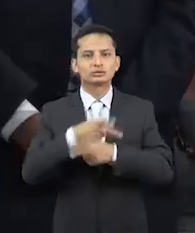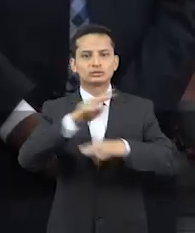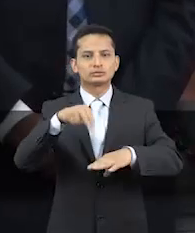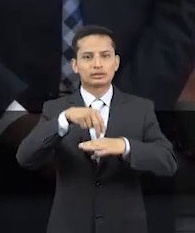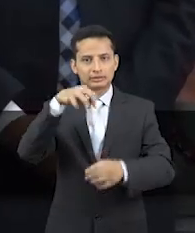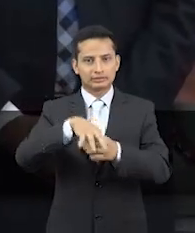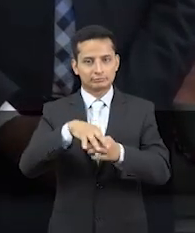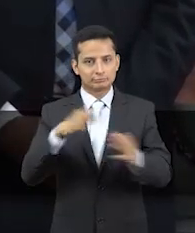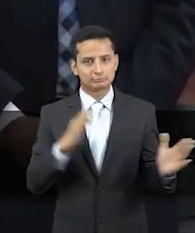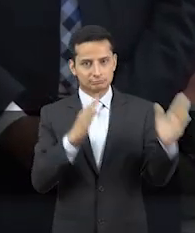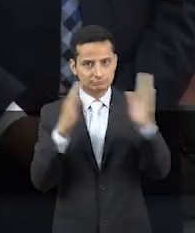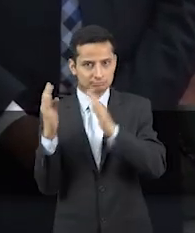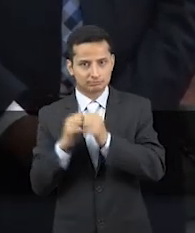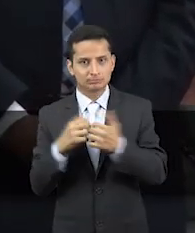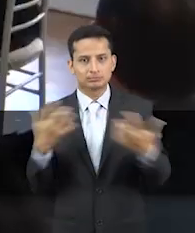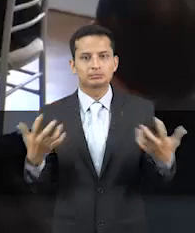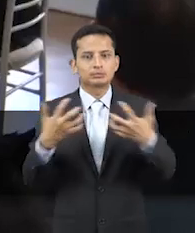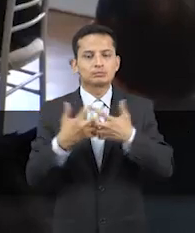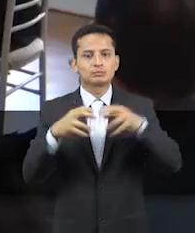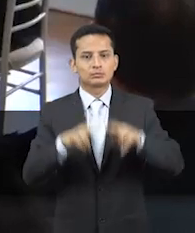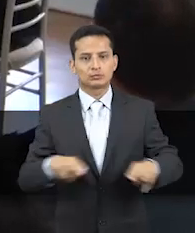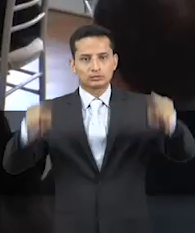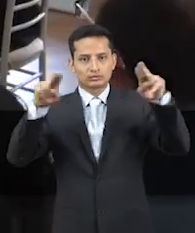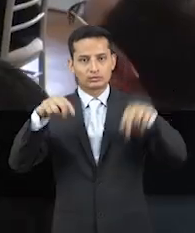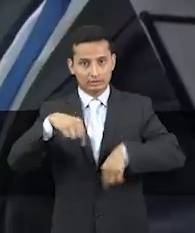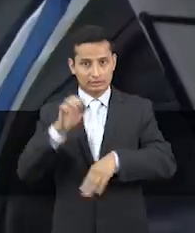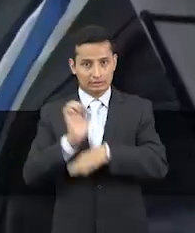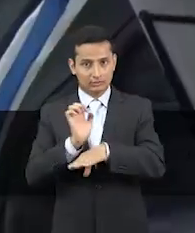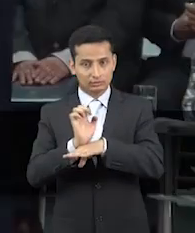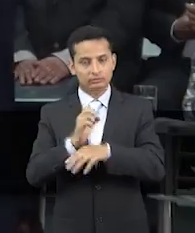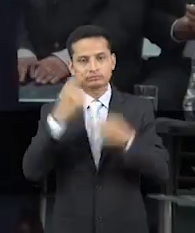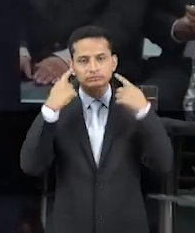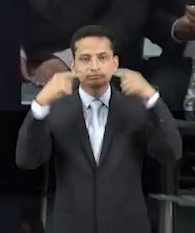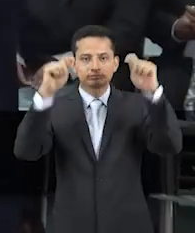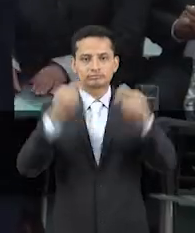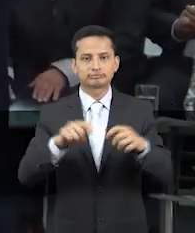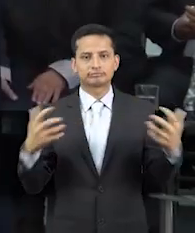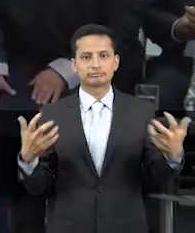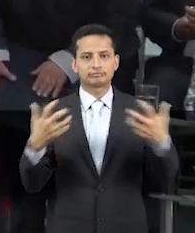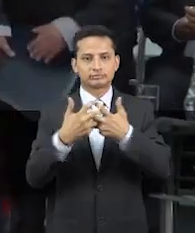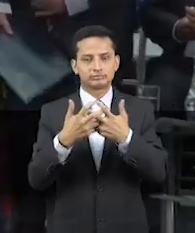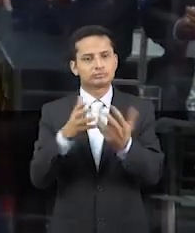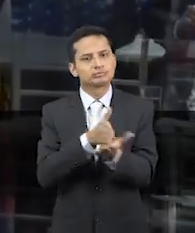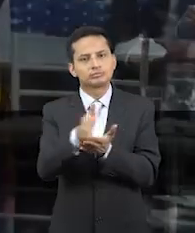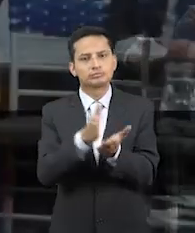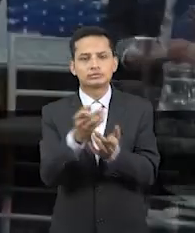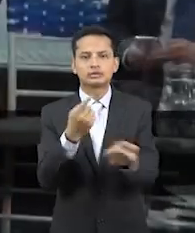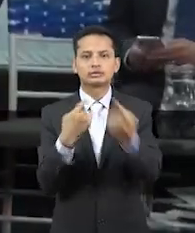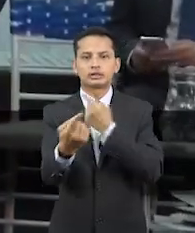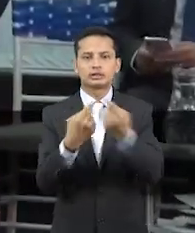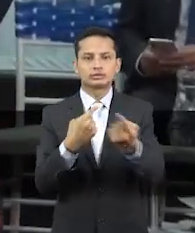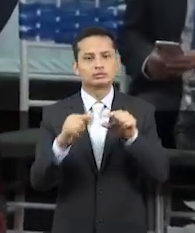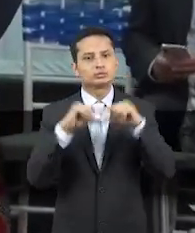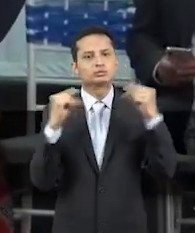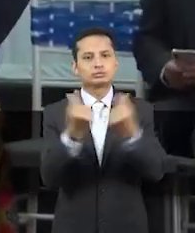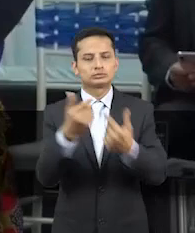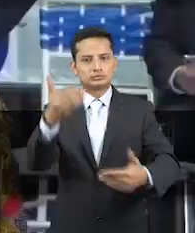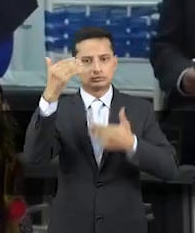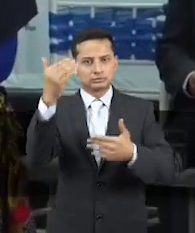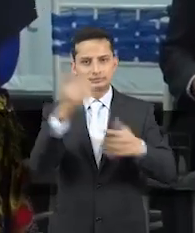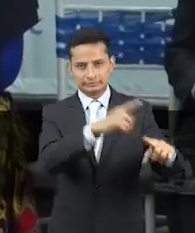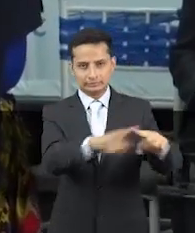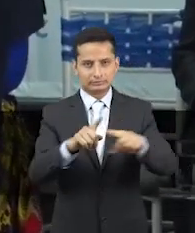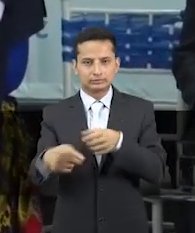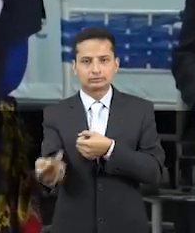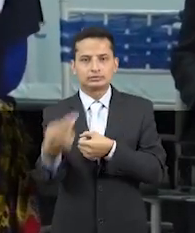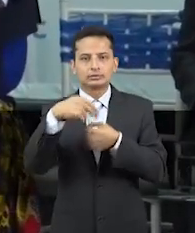El Consejo Nacional Electoral Transitorio y la Organización de las Naciones Unidas en Ecuador suscribieron un convenio enfocado a facilitar procesos de diálogo con